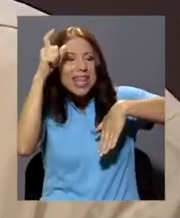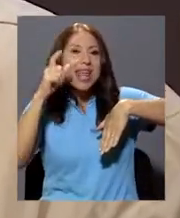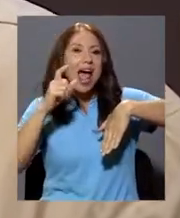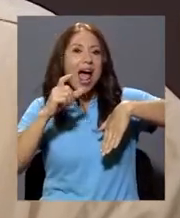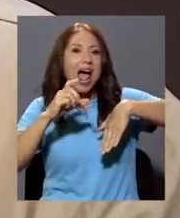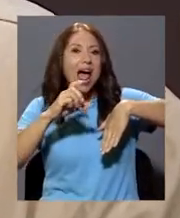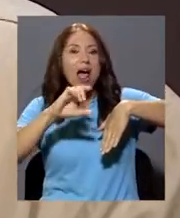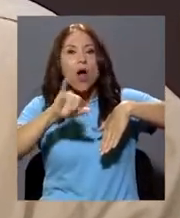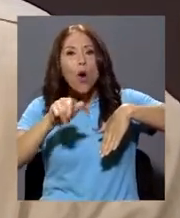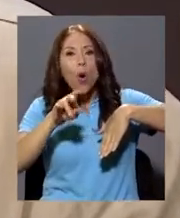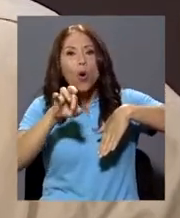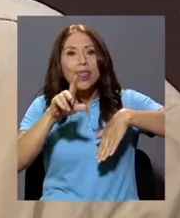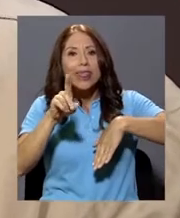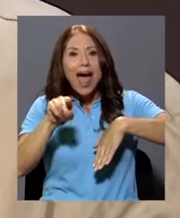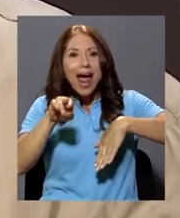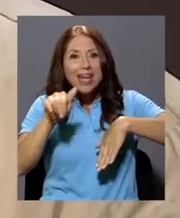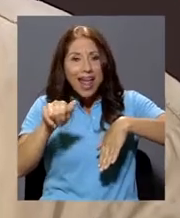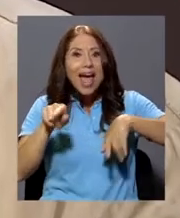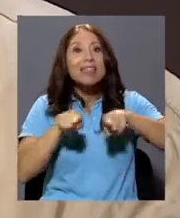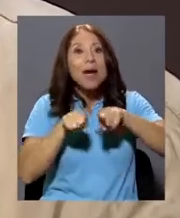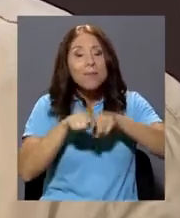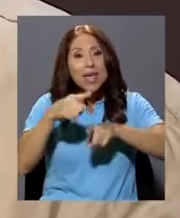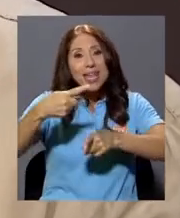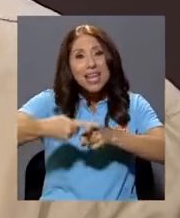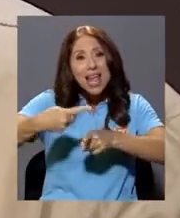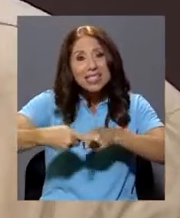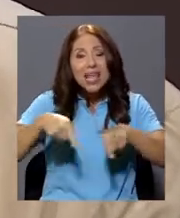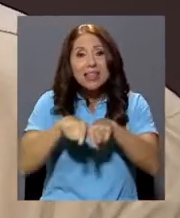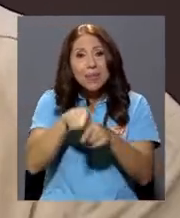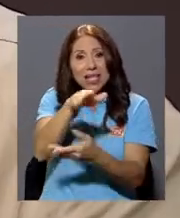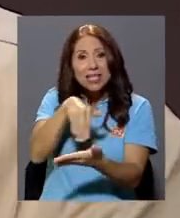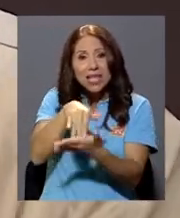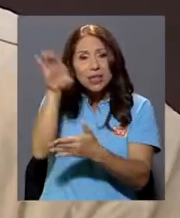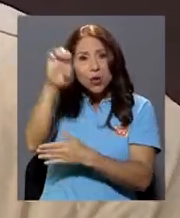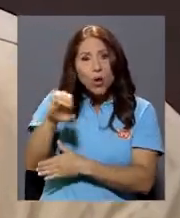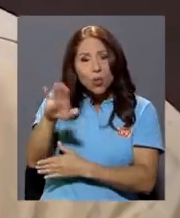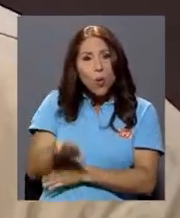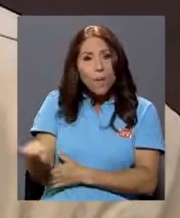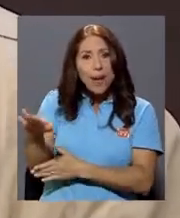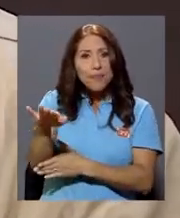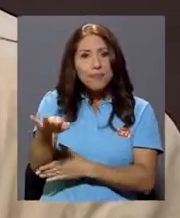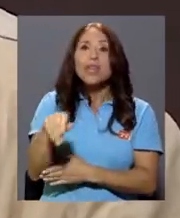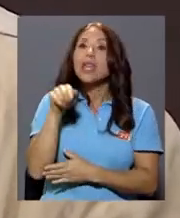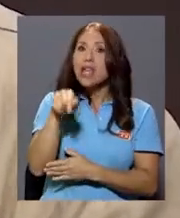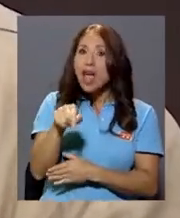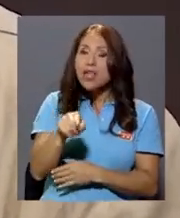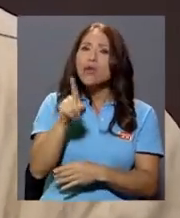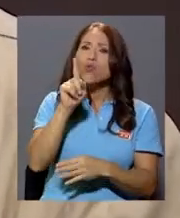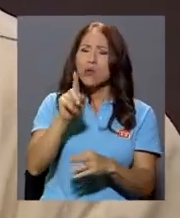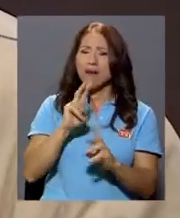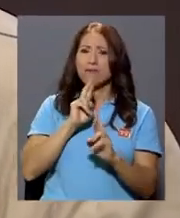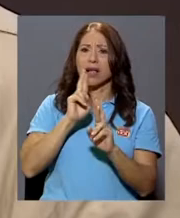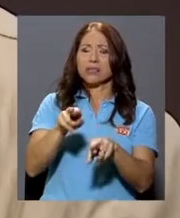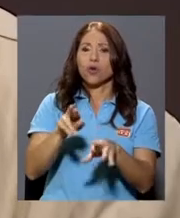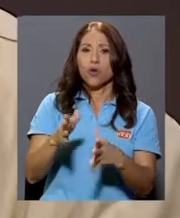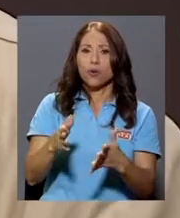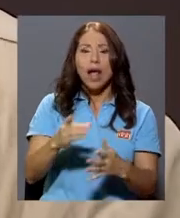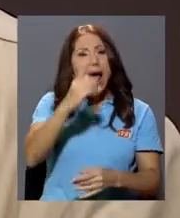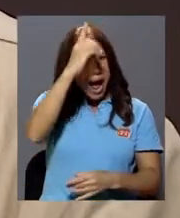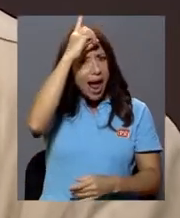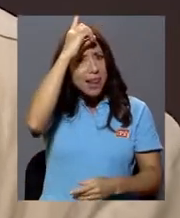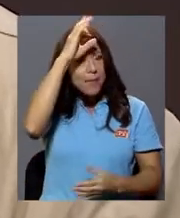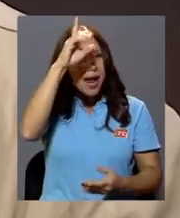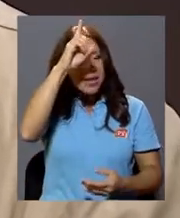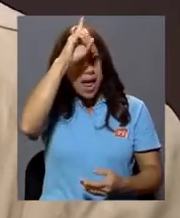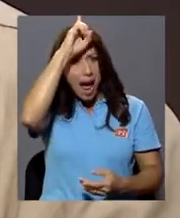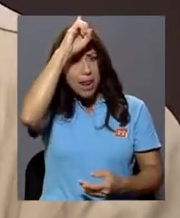Jordania y también en gran parte a Grecia y el centro de Europa. Y ahí hubo una reacción, de alguna forma se produjo una reacción. Alemania en su